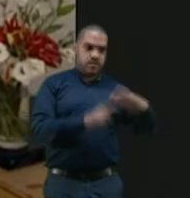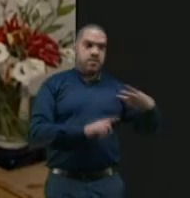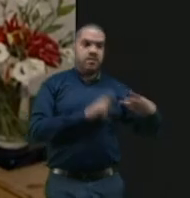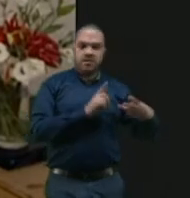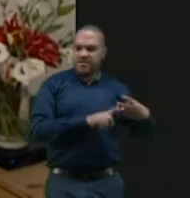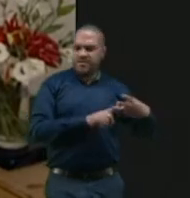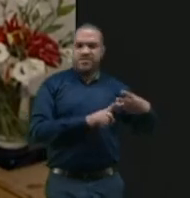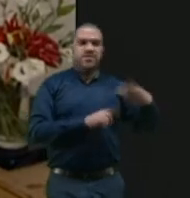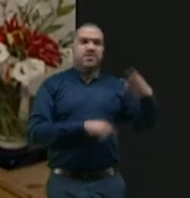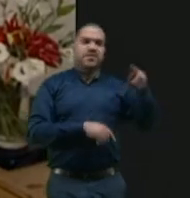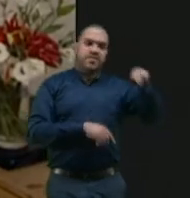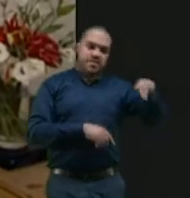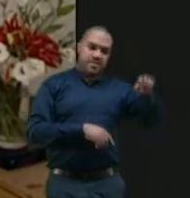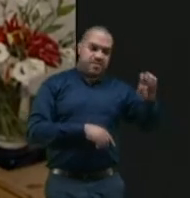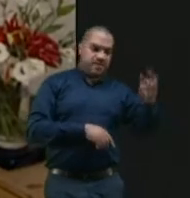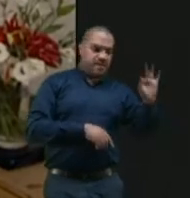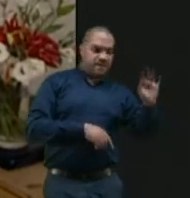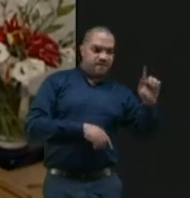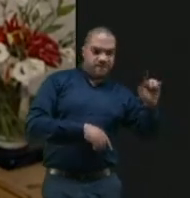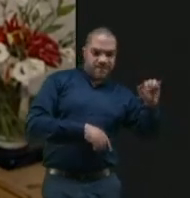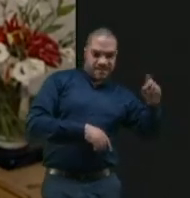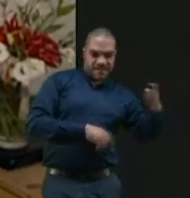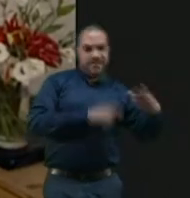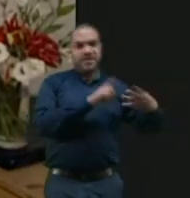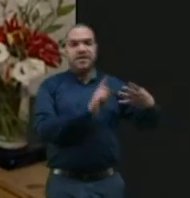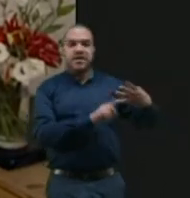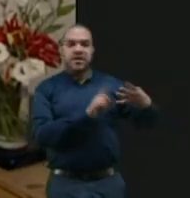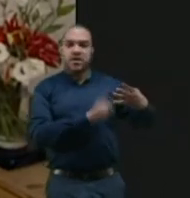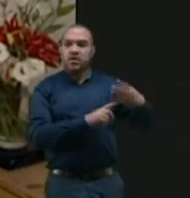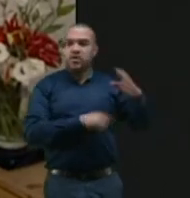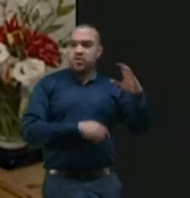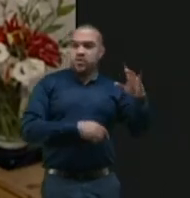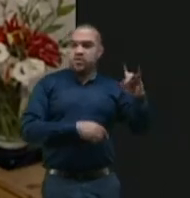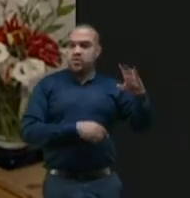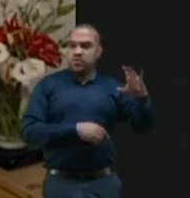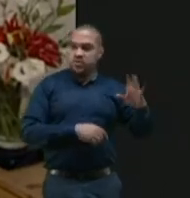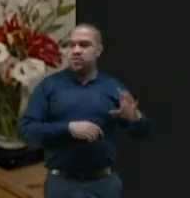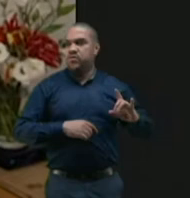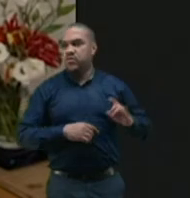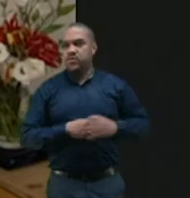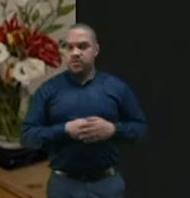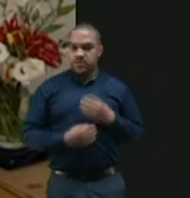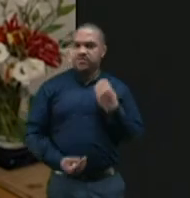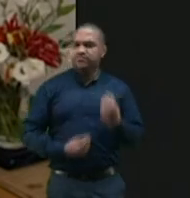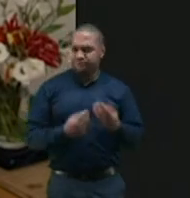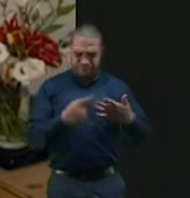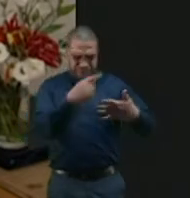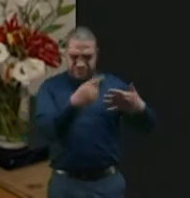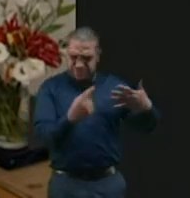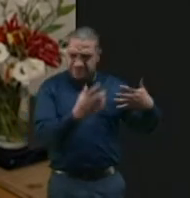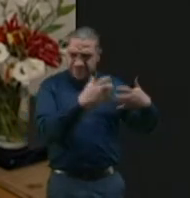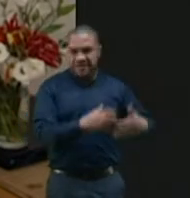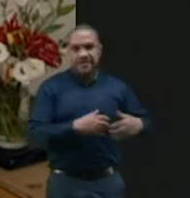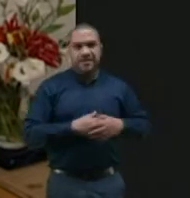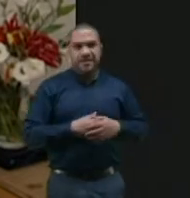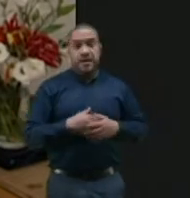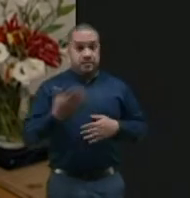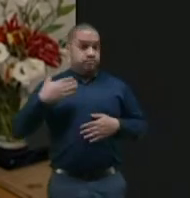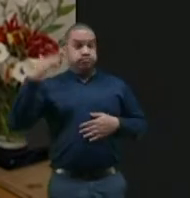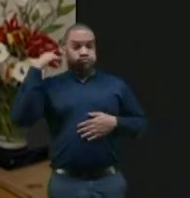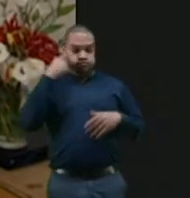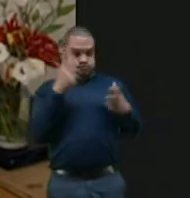todas estas fueron emprendimientos en un momento. No hace mucho tiempo. Algunas de esas se hacen muy poco. por